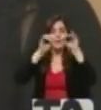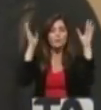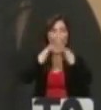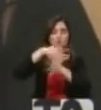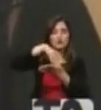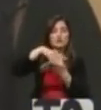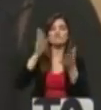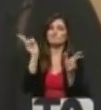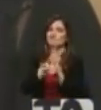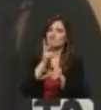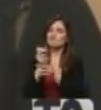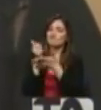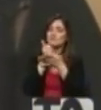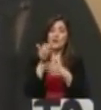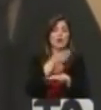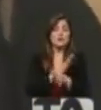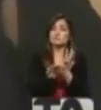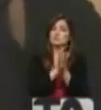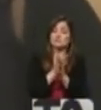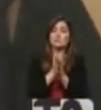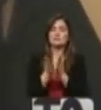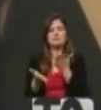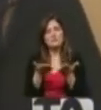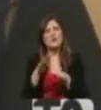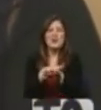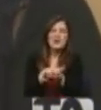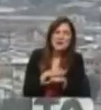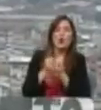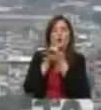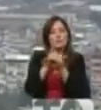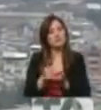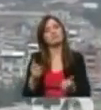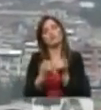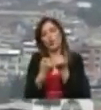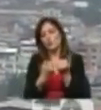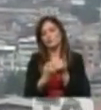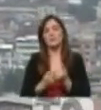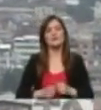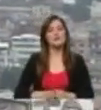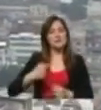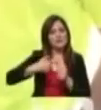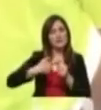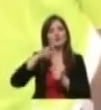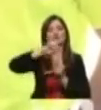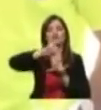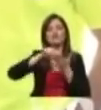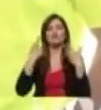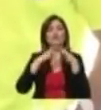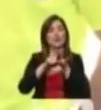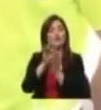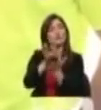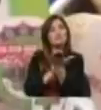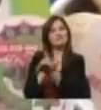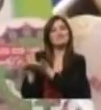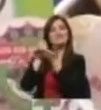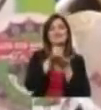para la población que pues antes no existía o era pues más lento. Sin duda Quito es una ciudad inclusiva y este tipo de